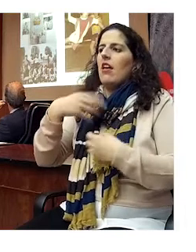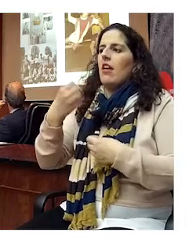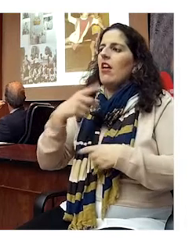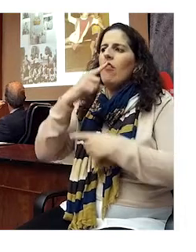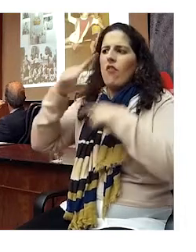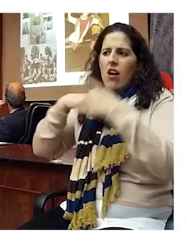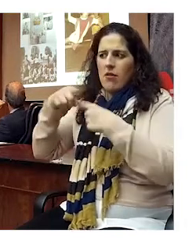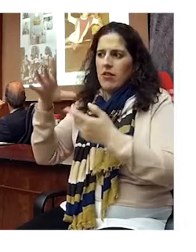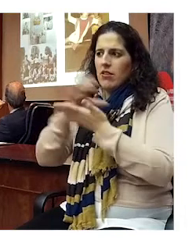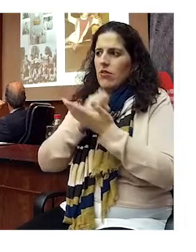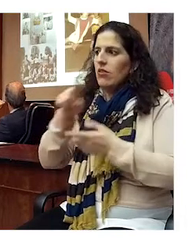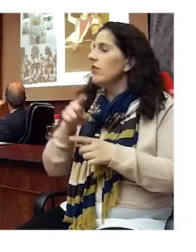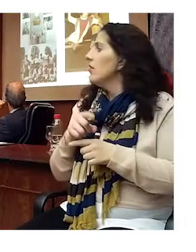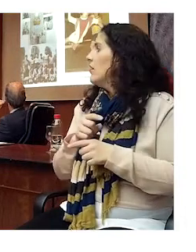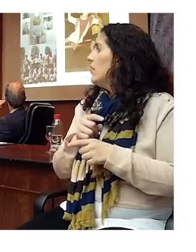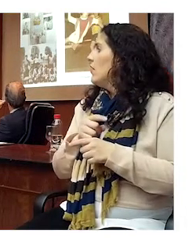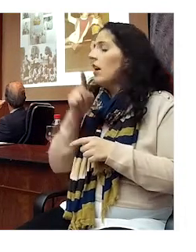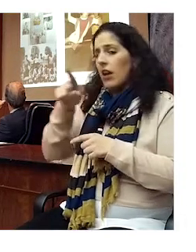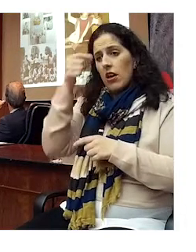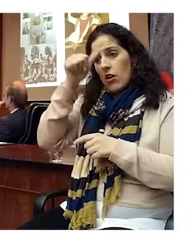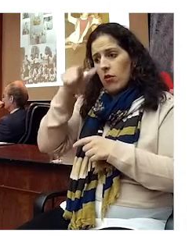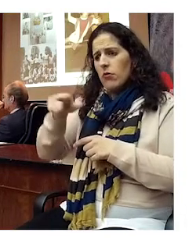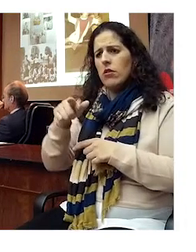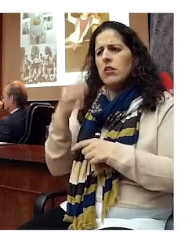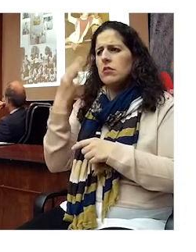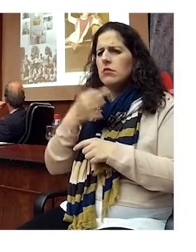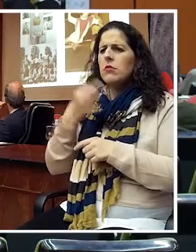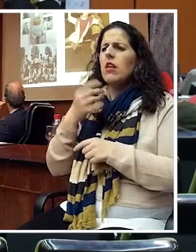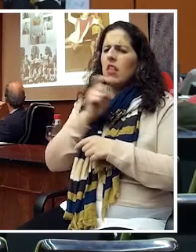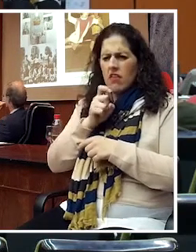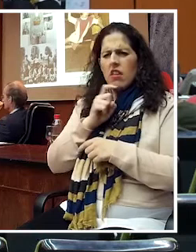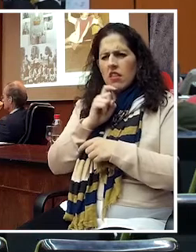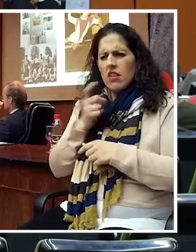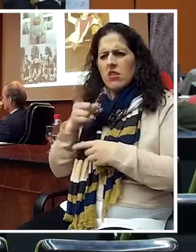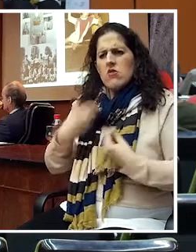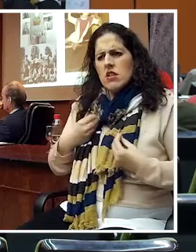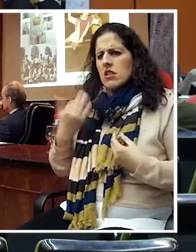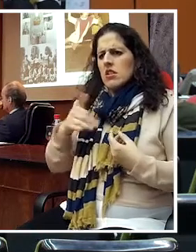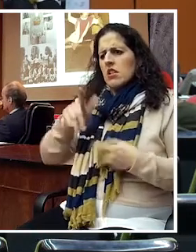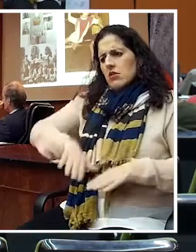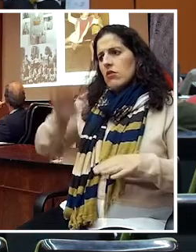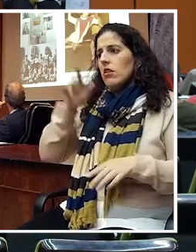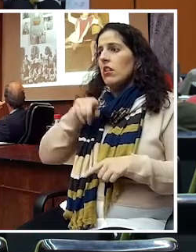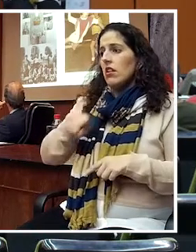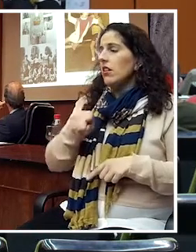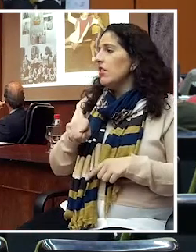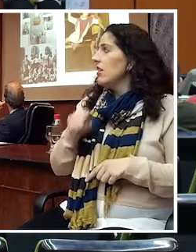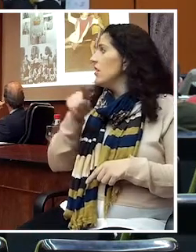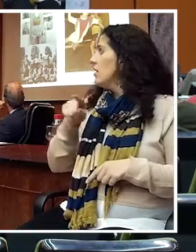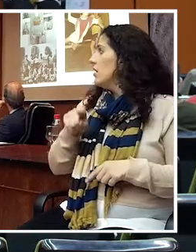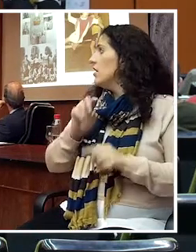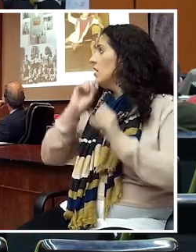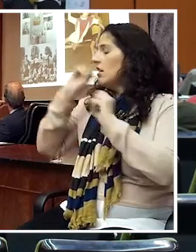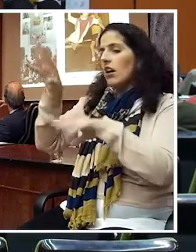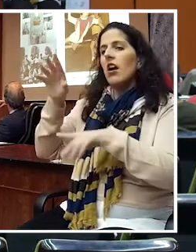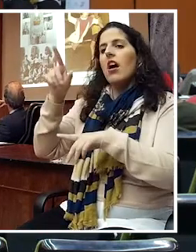su familia, ¿no? Y ha sido una persona que lo ha tenido siempre muy difícil. Él fue criado en el hospicio, en el Palacio